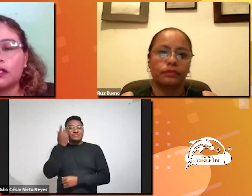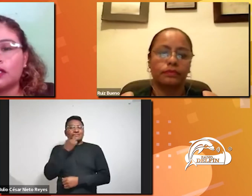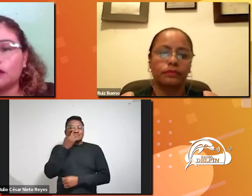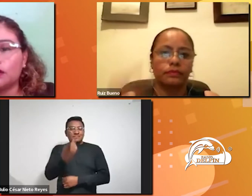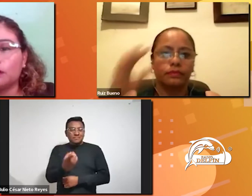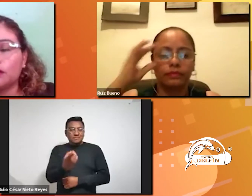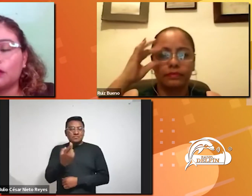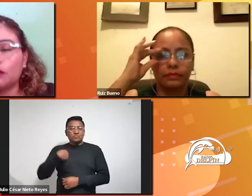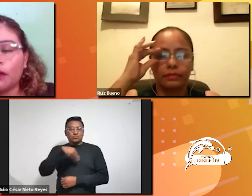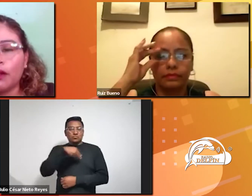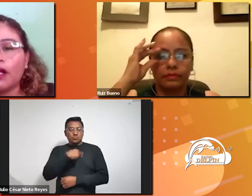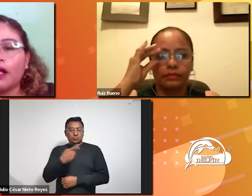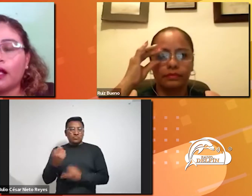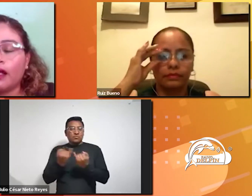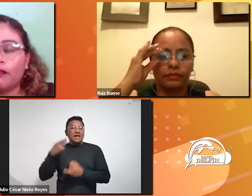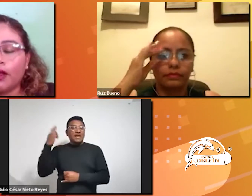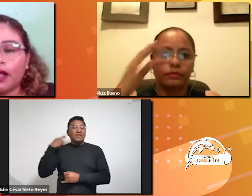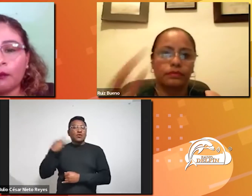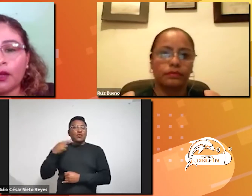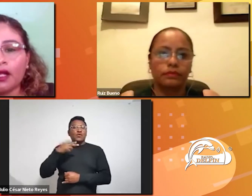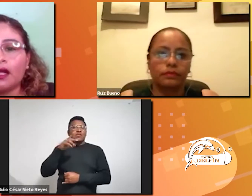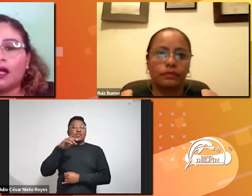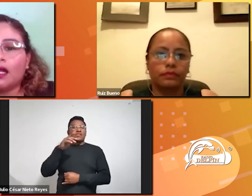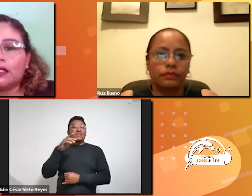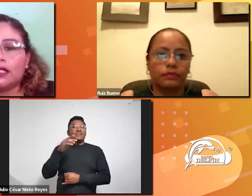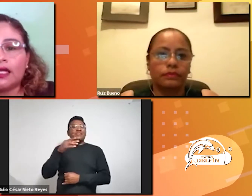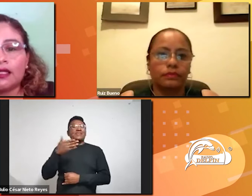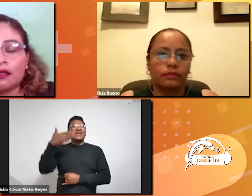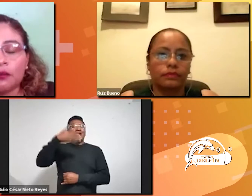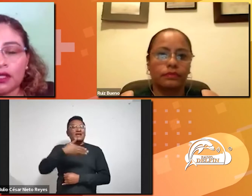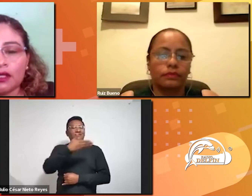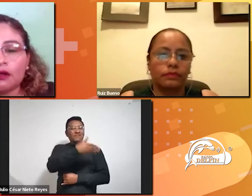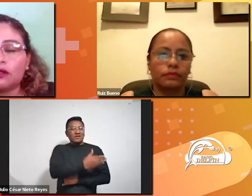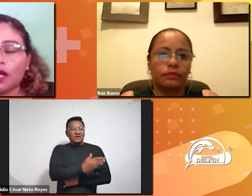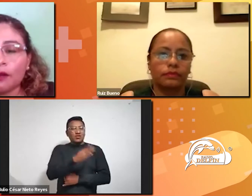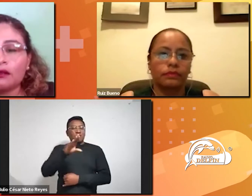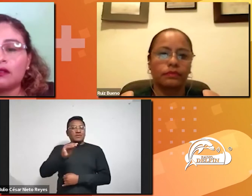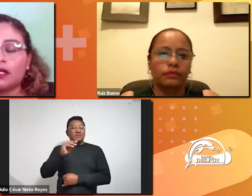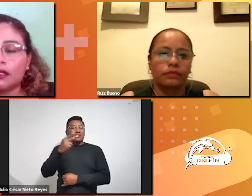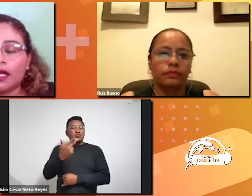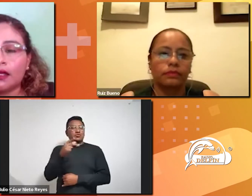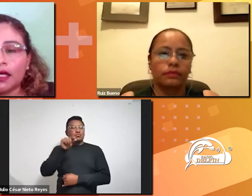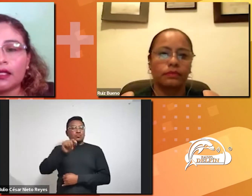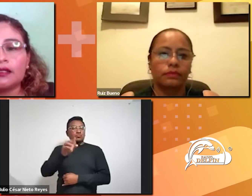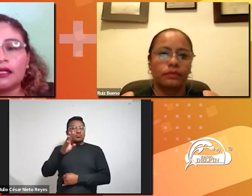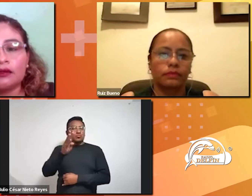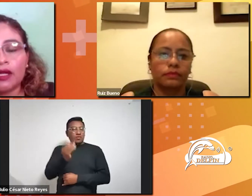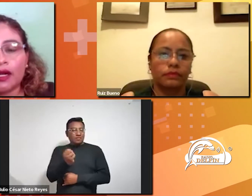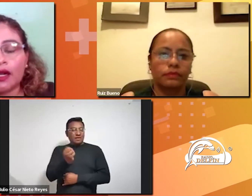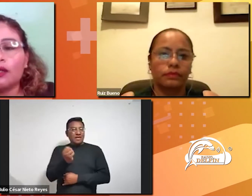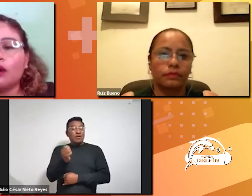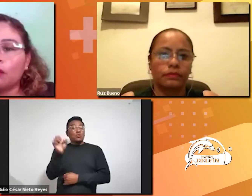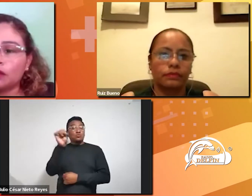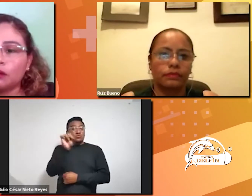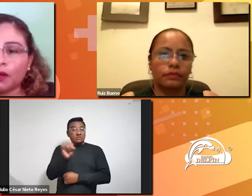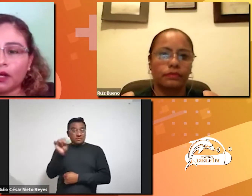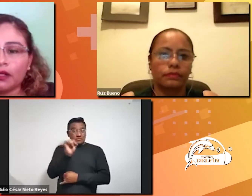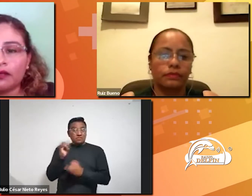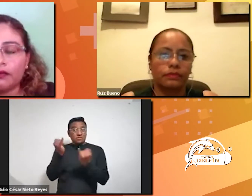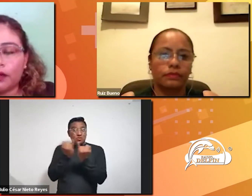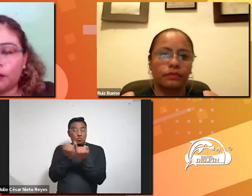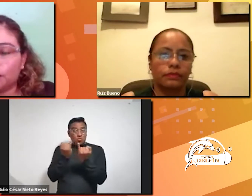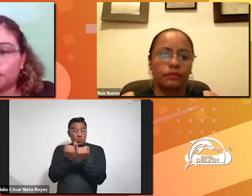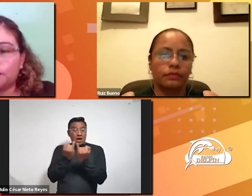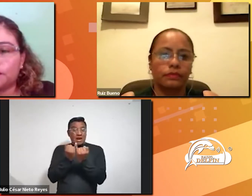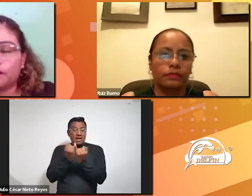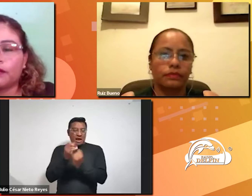Delfín 88.9 FM. Se retransmite los sábados 3 de la tarde, tanto en la radio como en su página